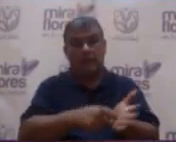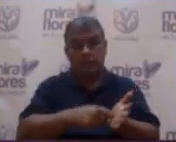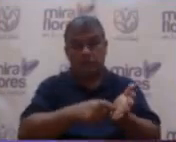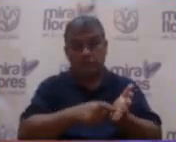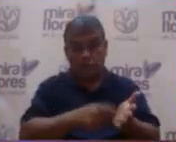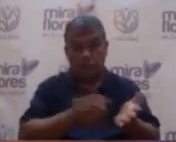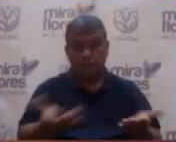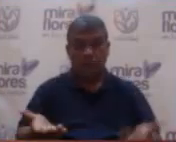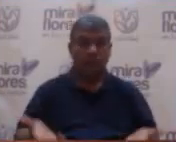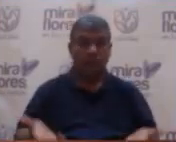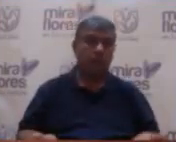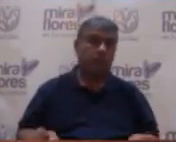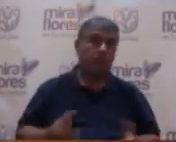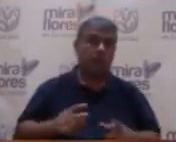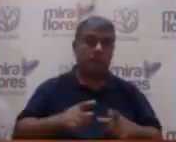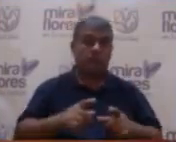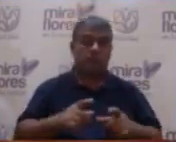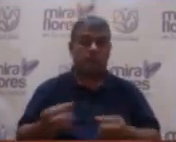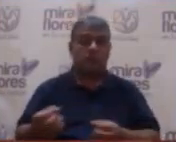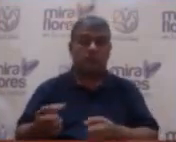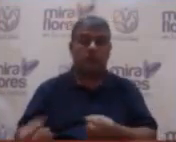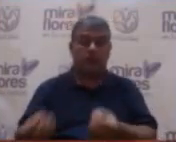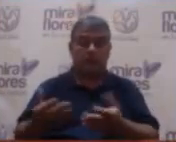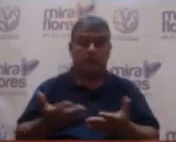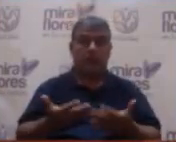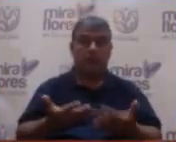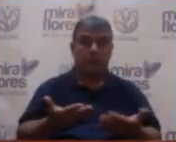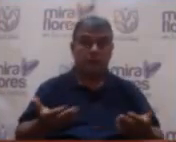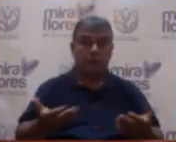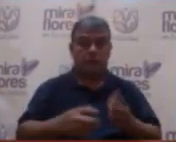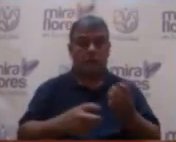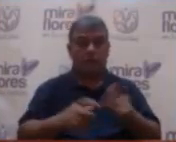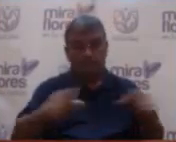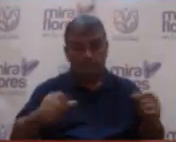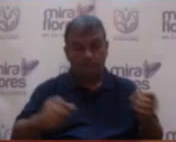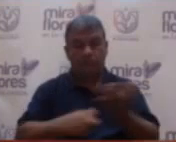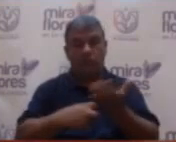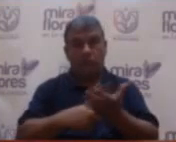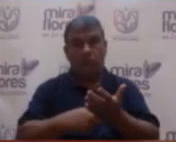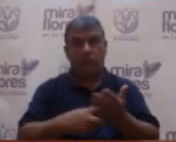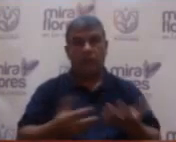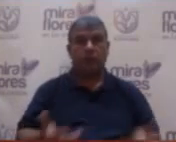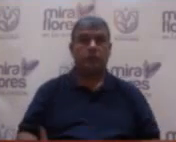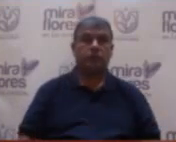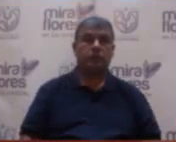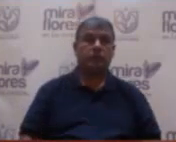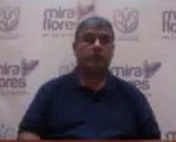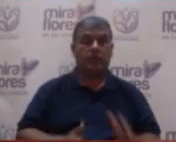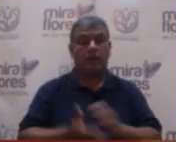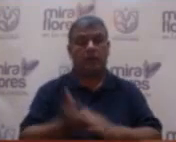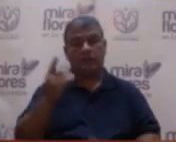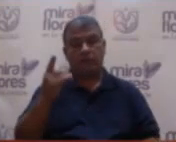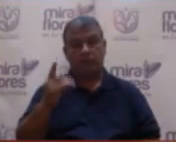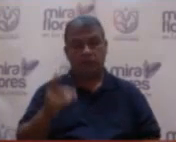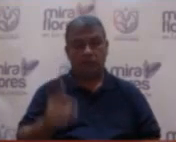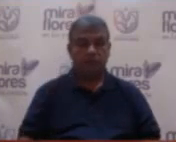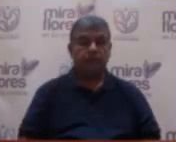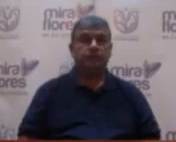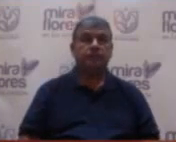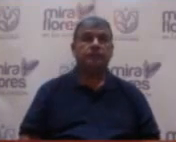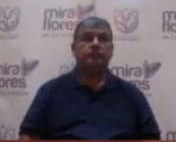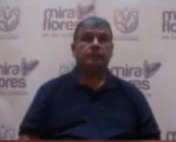digamos, de que se cumpla con el elemento del envío de los boletos por parte del gobierno boliviano. Muchas